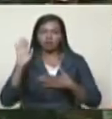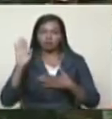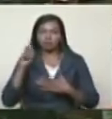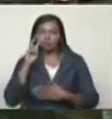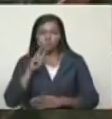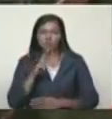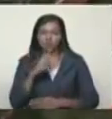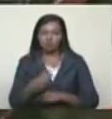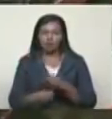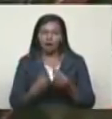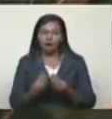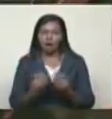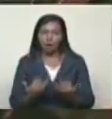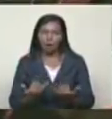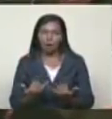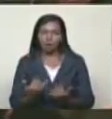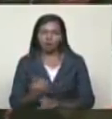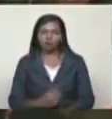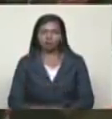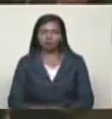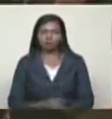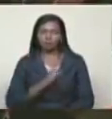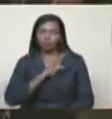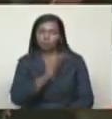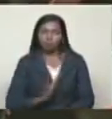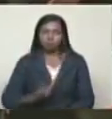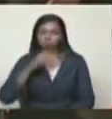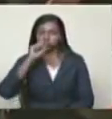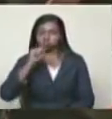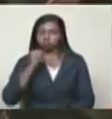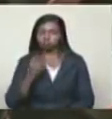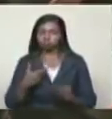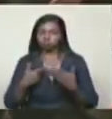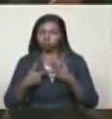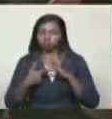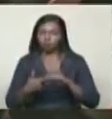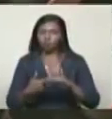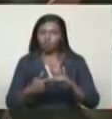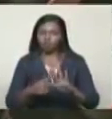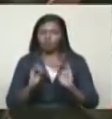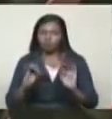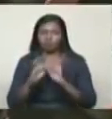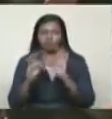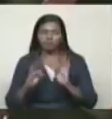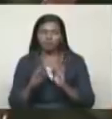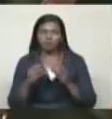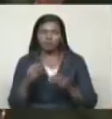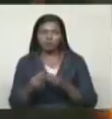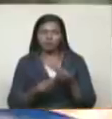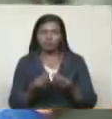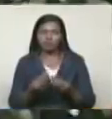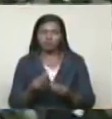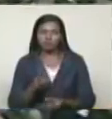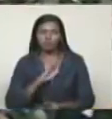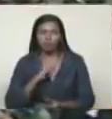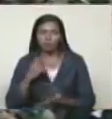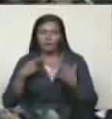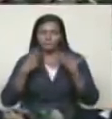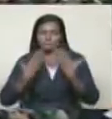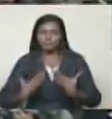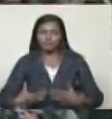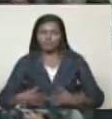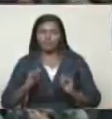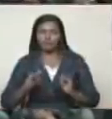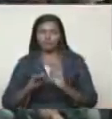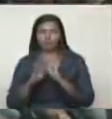que realiza el comandante en jefe del cuerpo castrense a quienes hicieron frente a esta embestida al